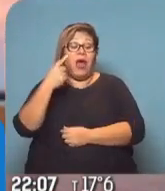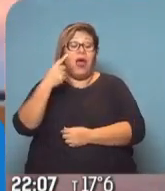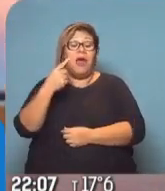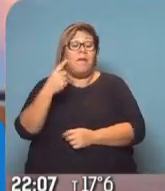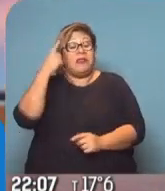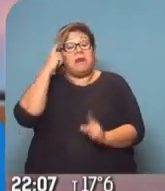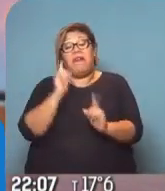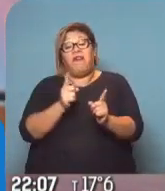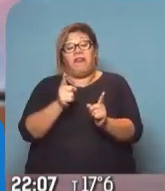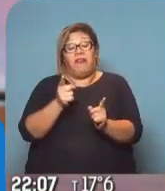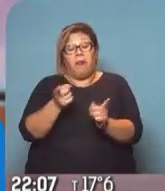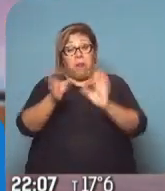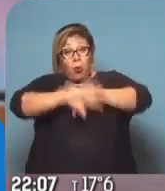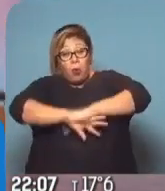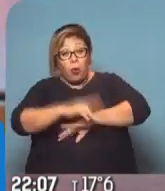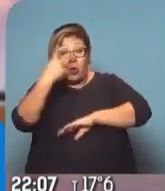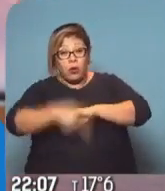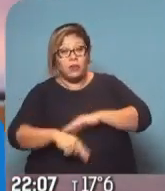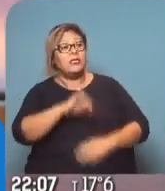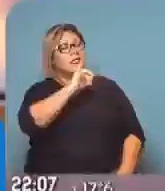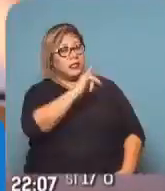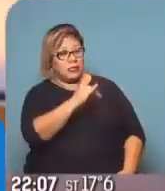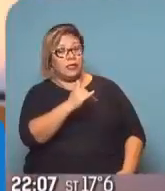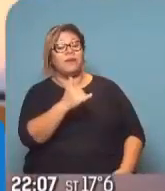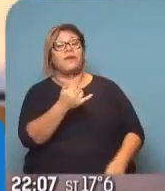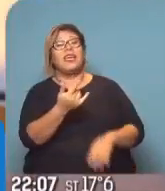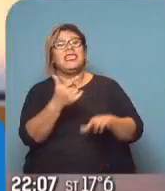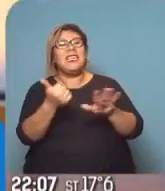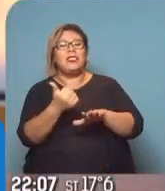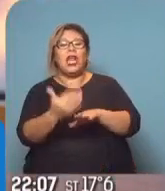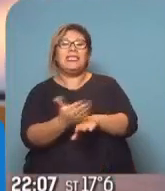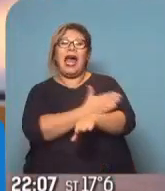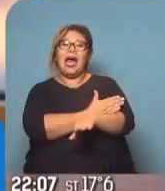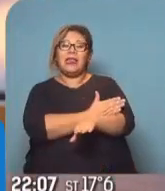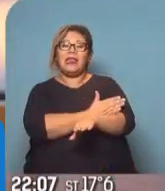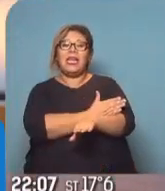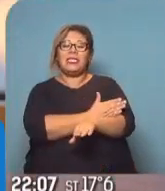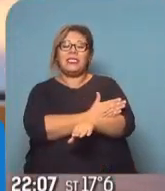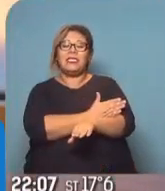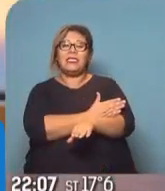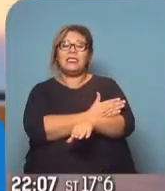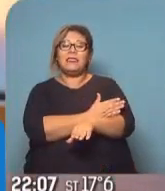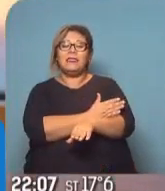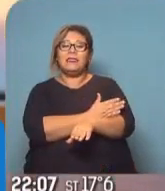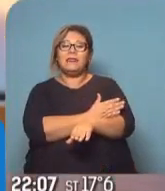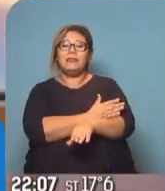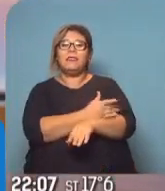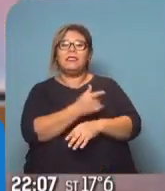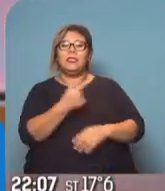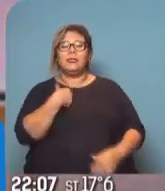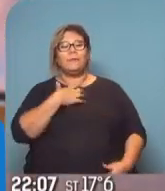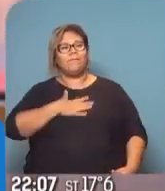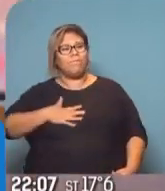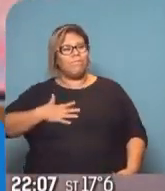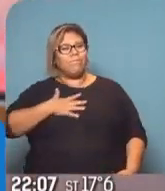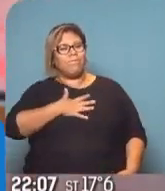columna en Página 12, 6 horas antes de que lo echen. Por ahí fue intuición, por ahí fue suerte, pero claramente había